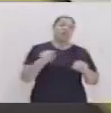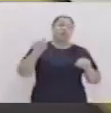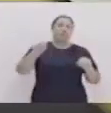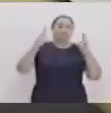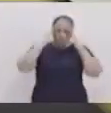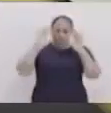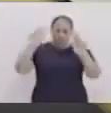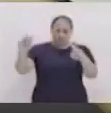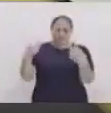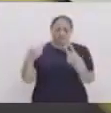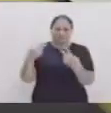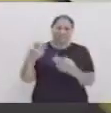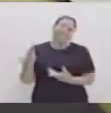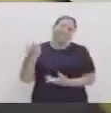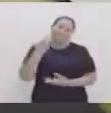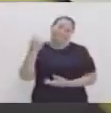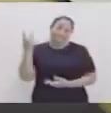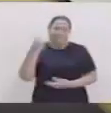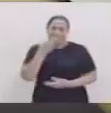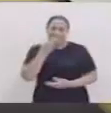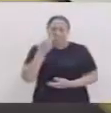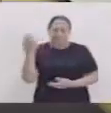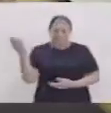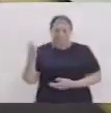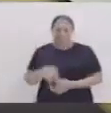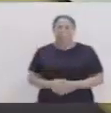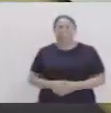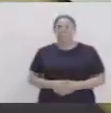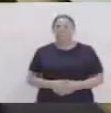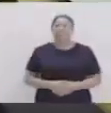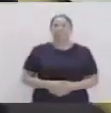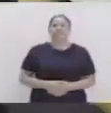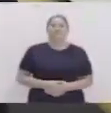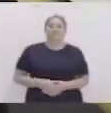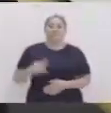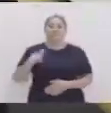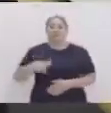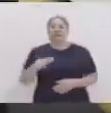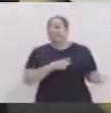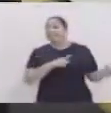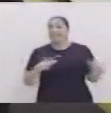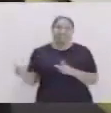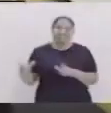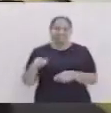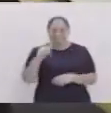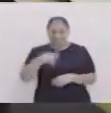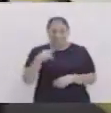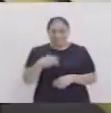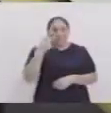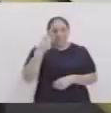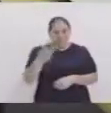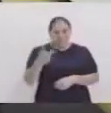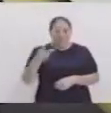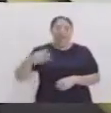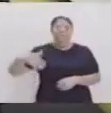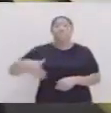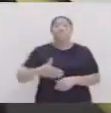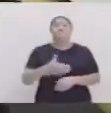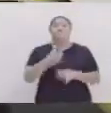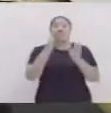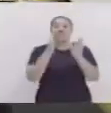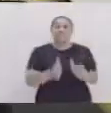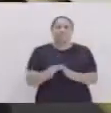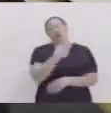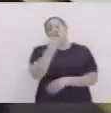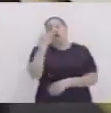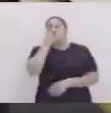canciones está el elemento glissando. Estamos listos. Para todos ustedes, la canción del pescador y